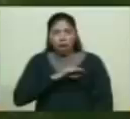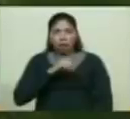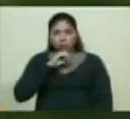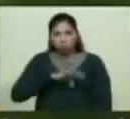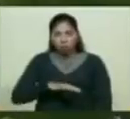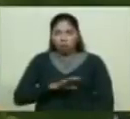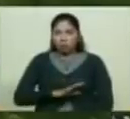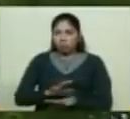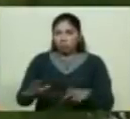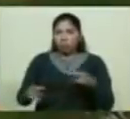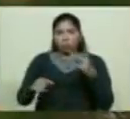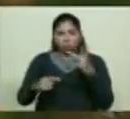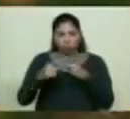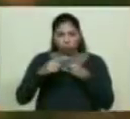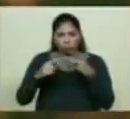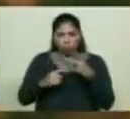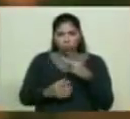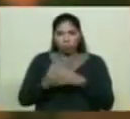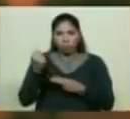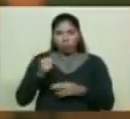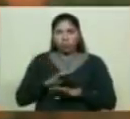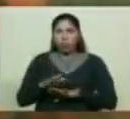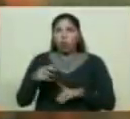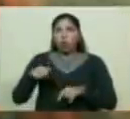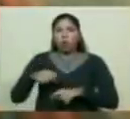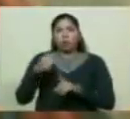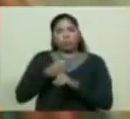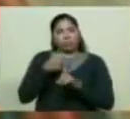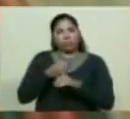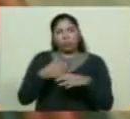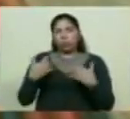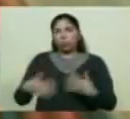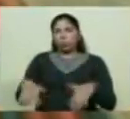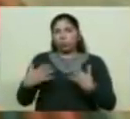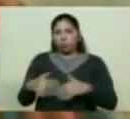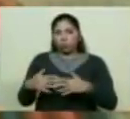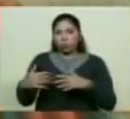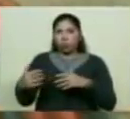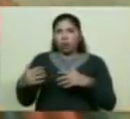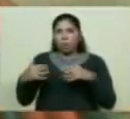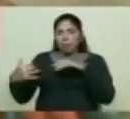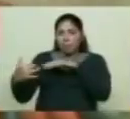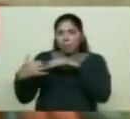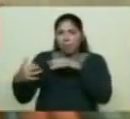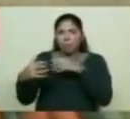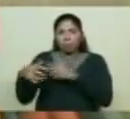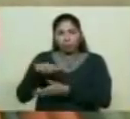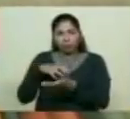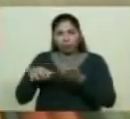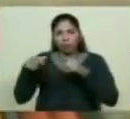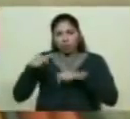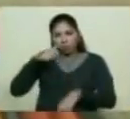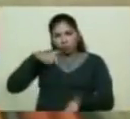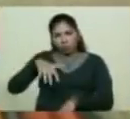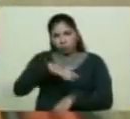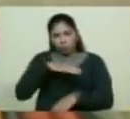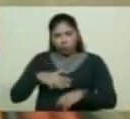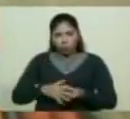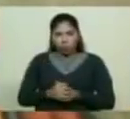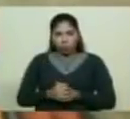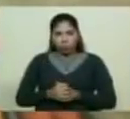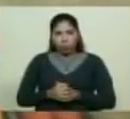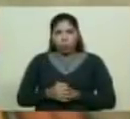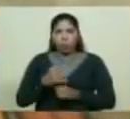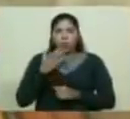combatimos los estragos de esta nueva guerra que enfrentamos día a día en nuestro pueblo como es la